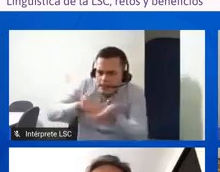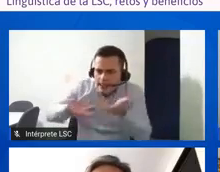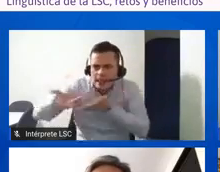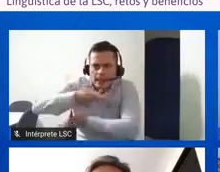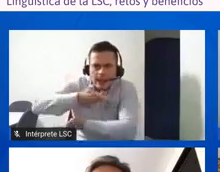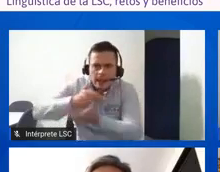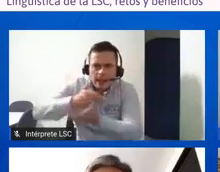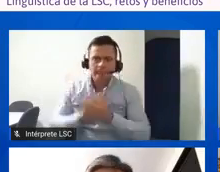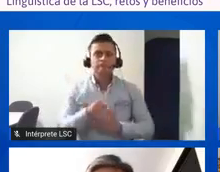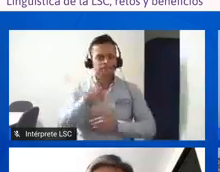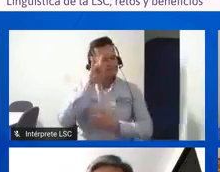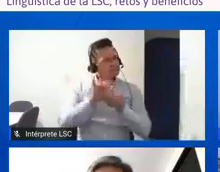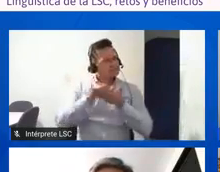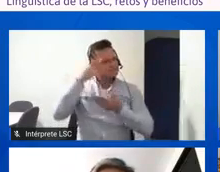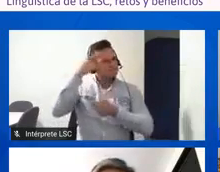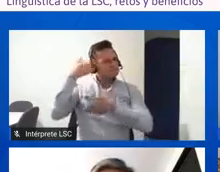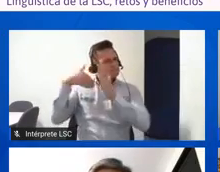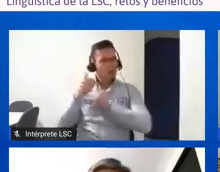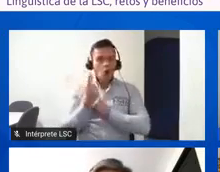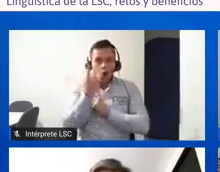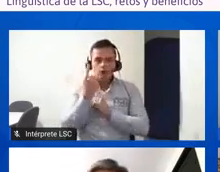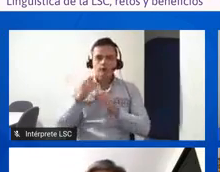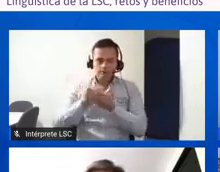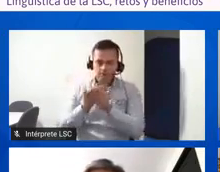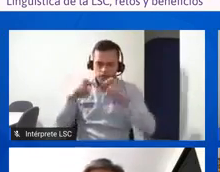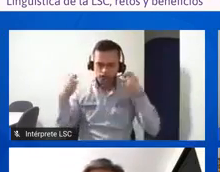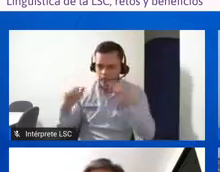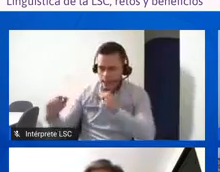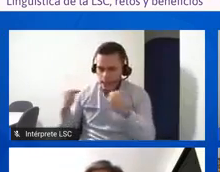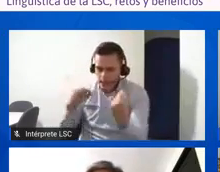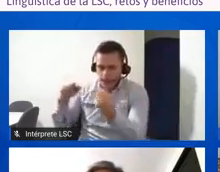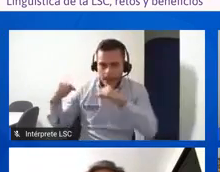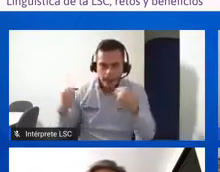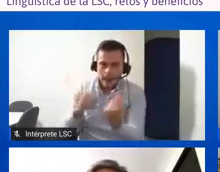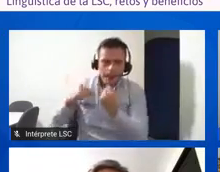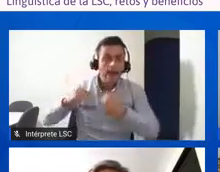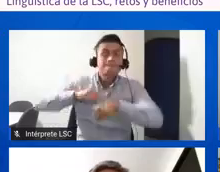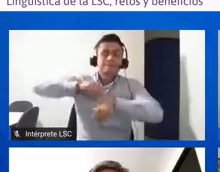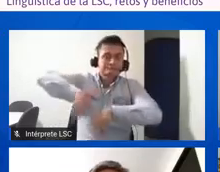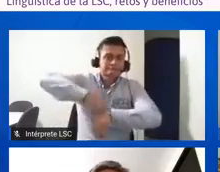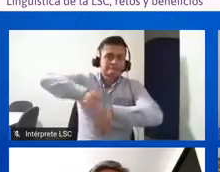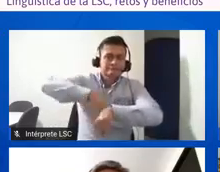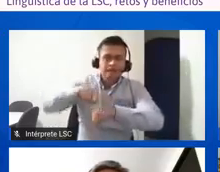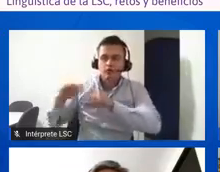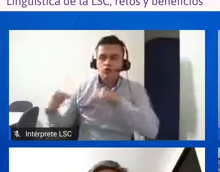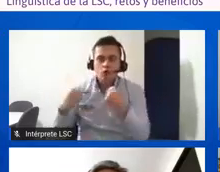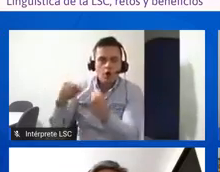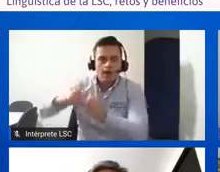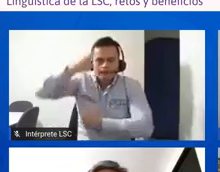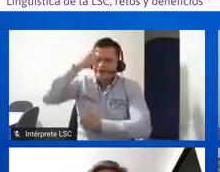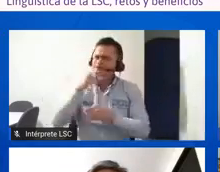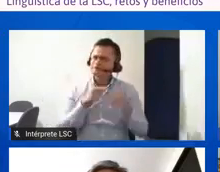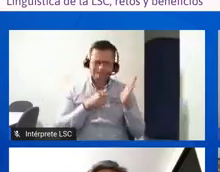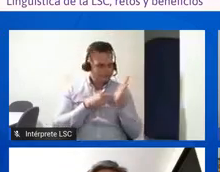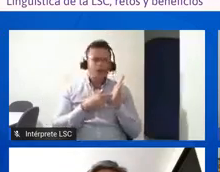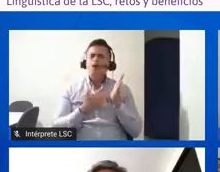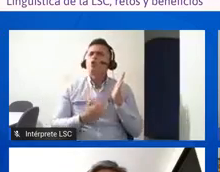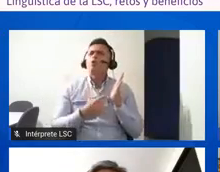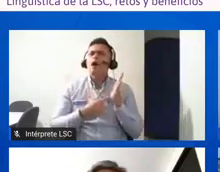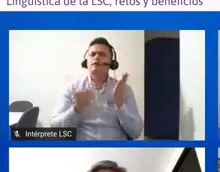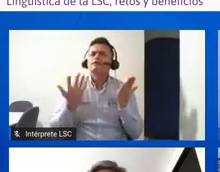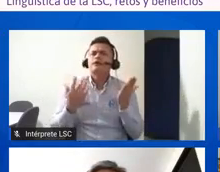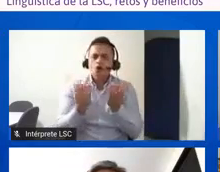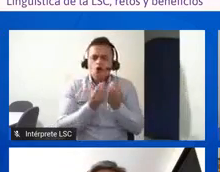los debates más importantes y en el que más nos demoramos fue a qué ministerio iba a quedar adscrito